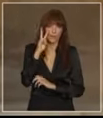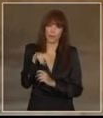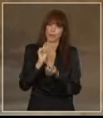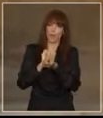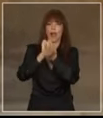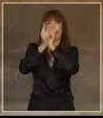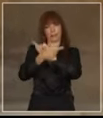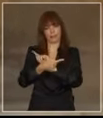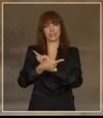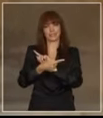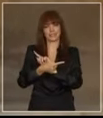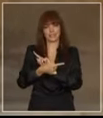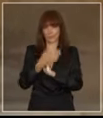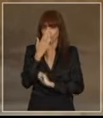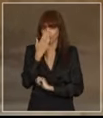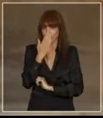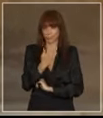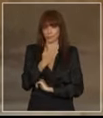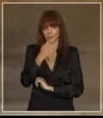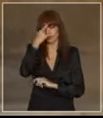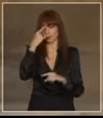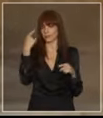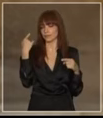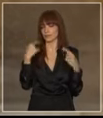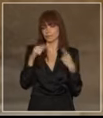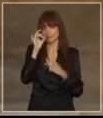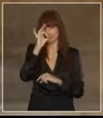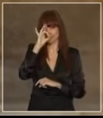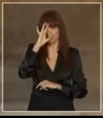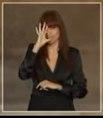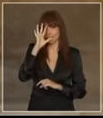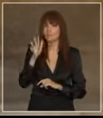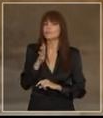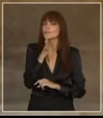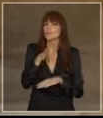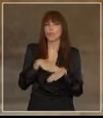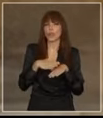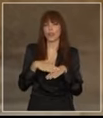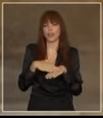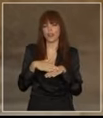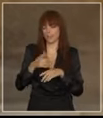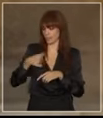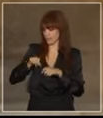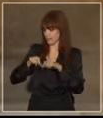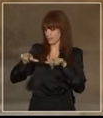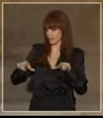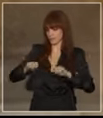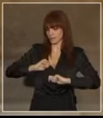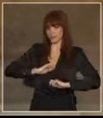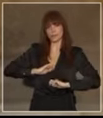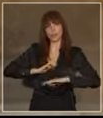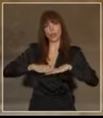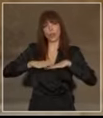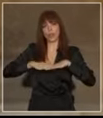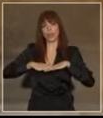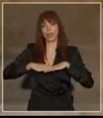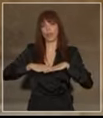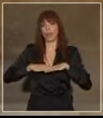contrario. No podía creerlo. ¿Por qué a nosotros? Bueno, solo